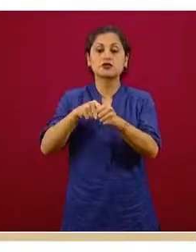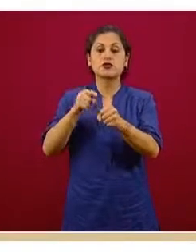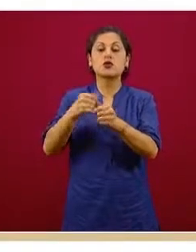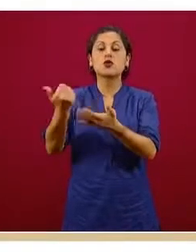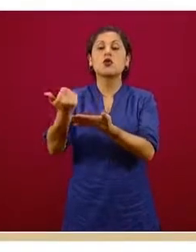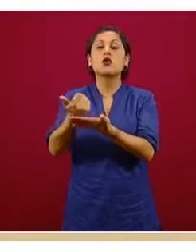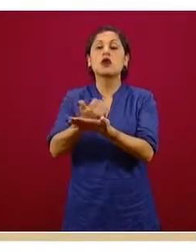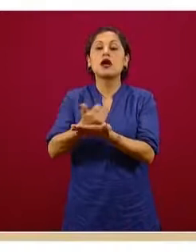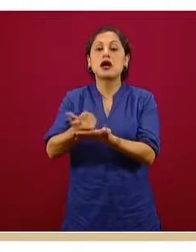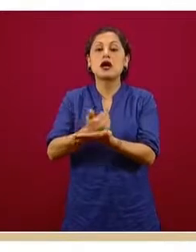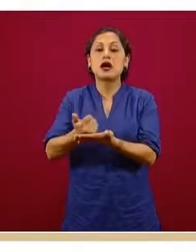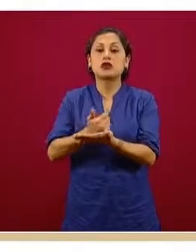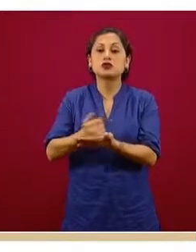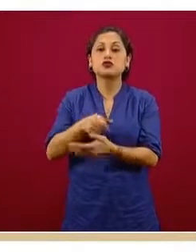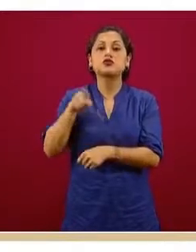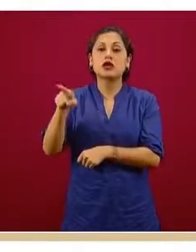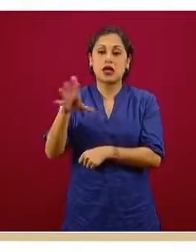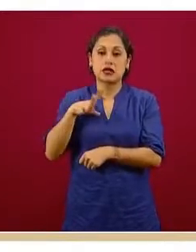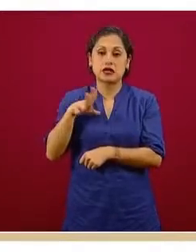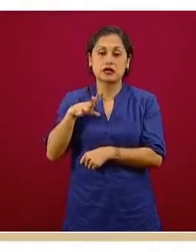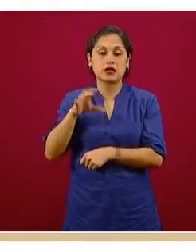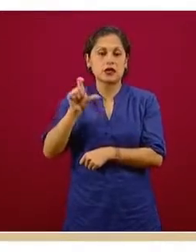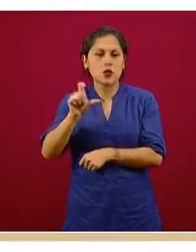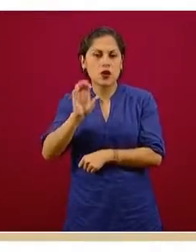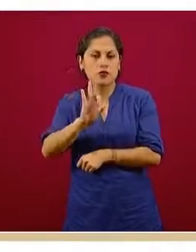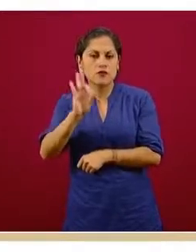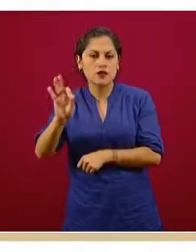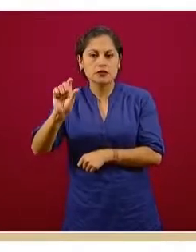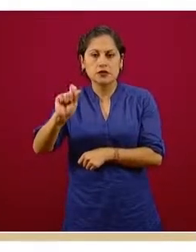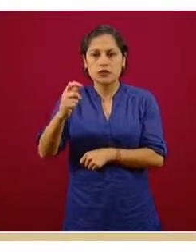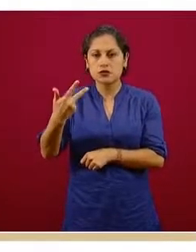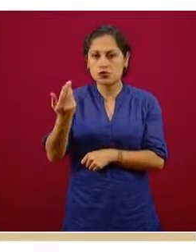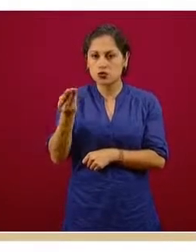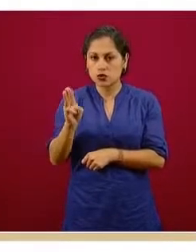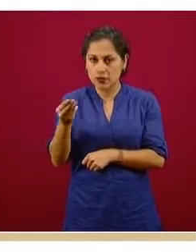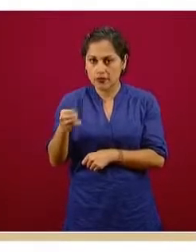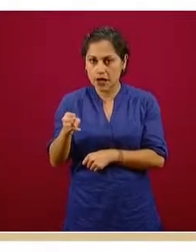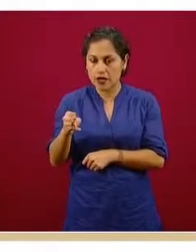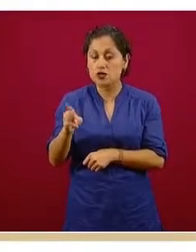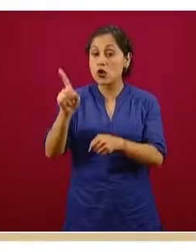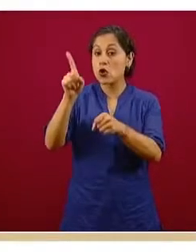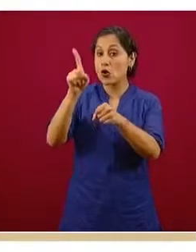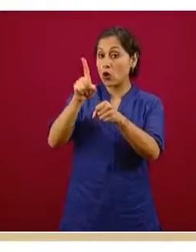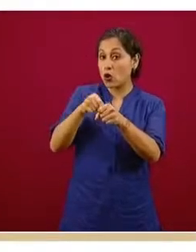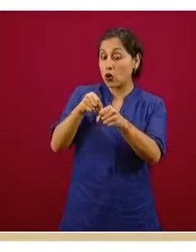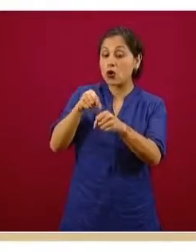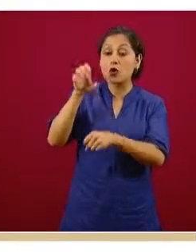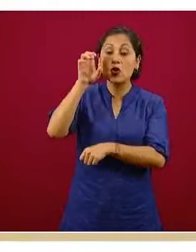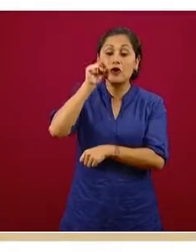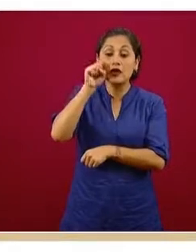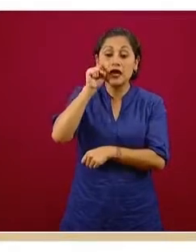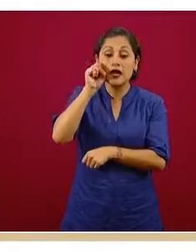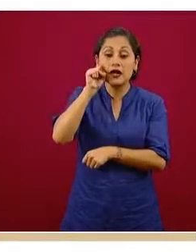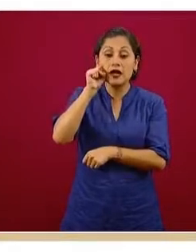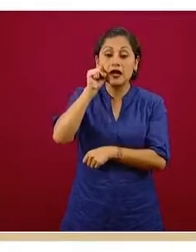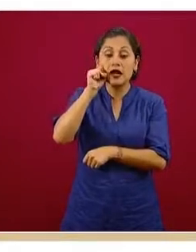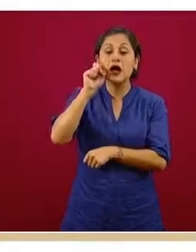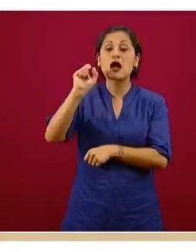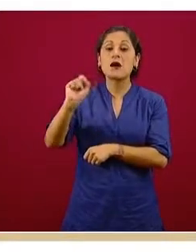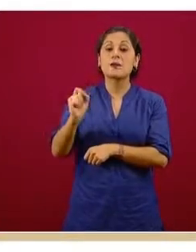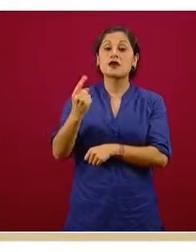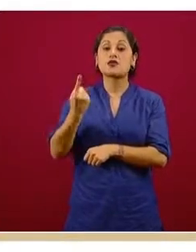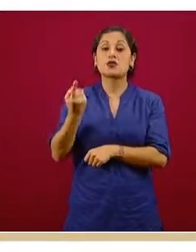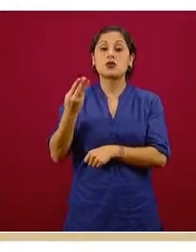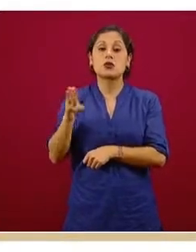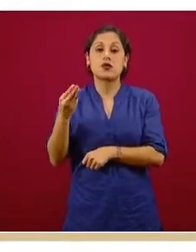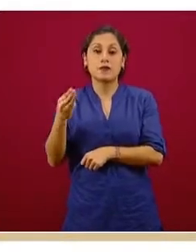la predicción actualizada del 28 de mayo y en color naranja la predicción actualizada al 21 de